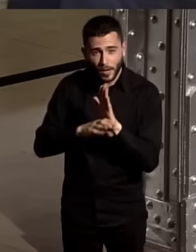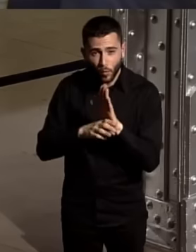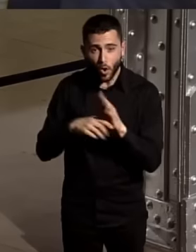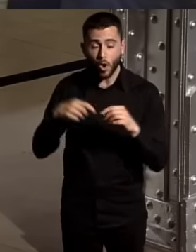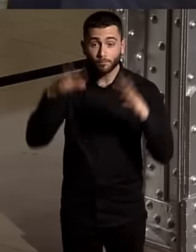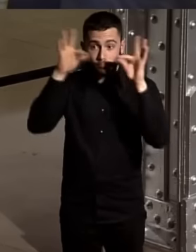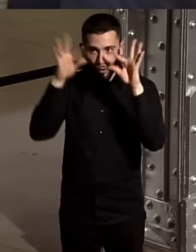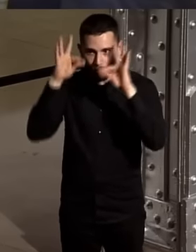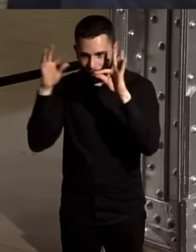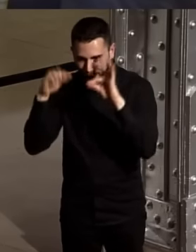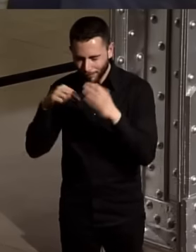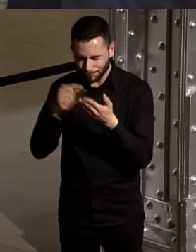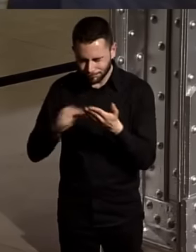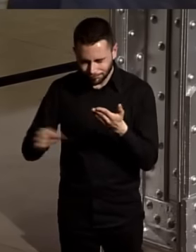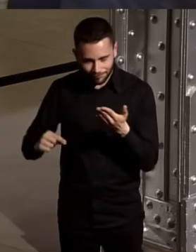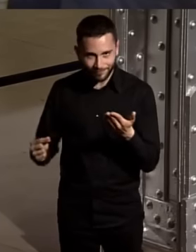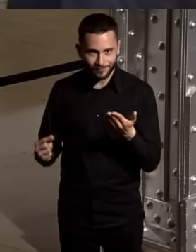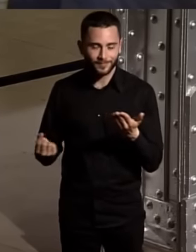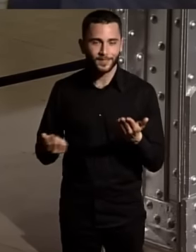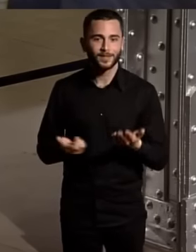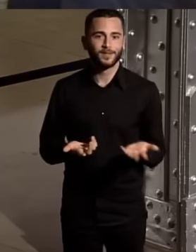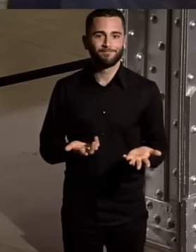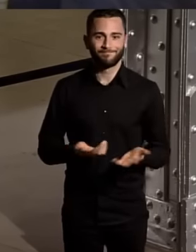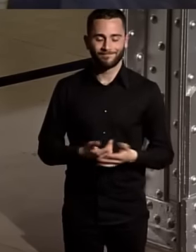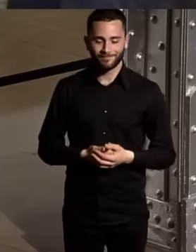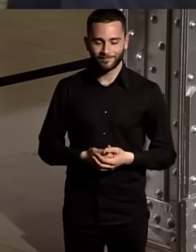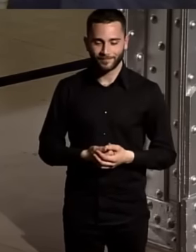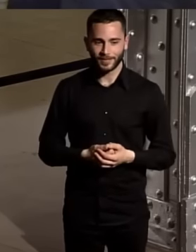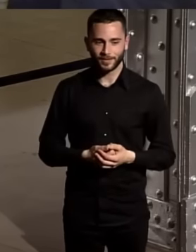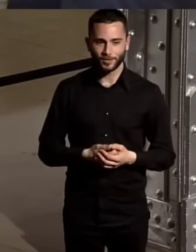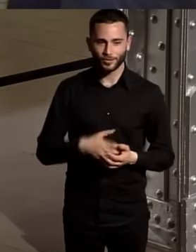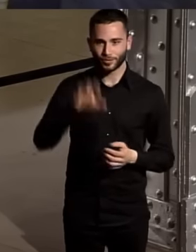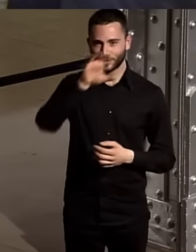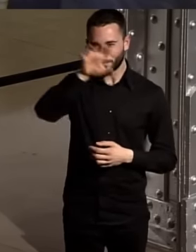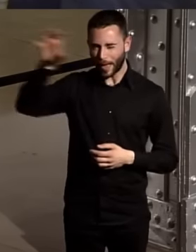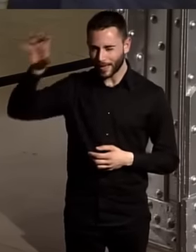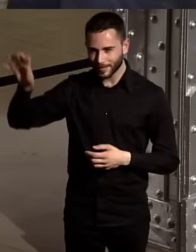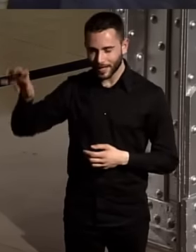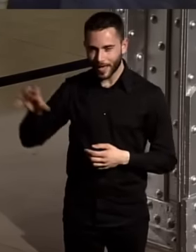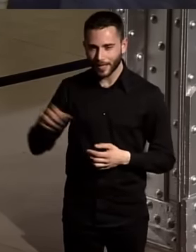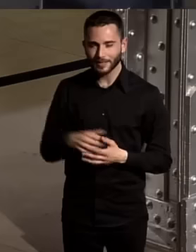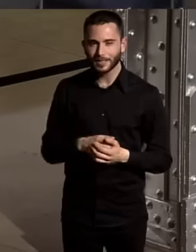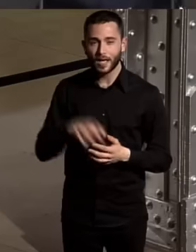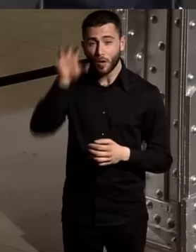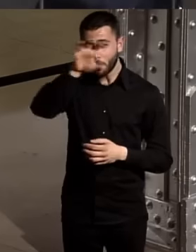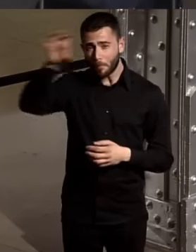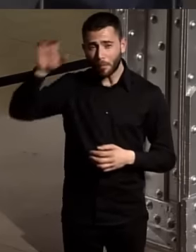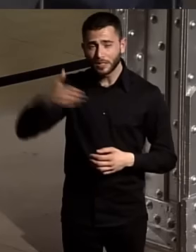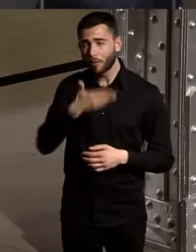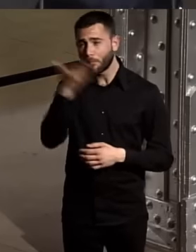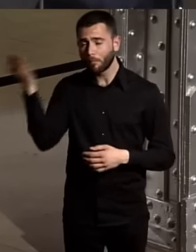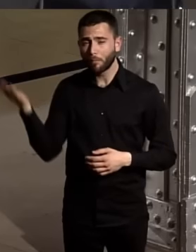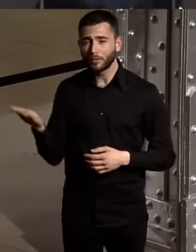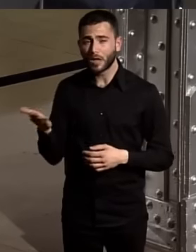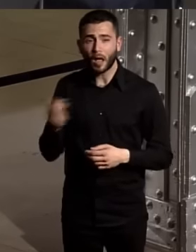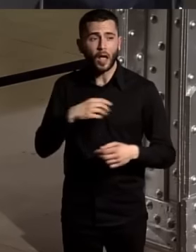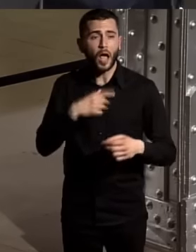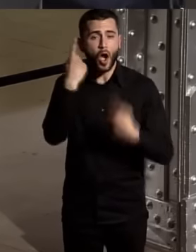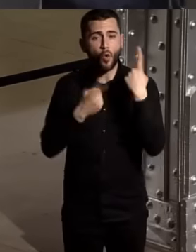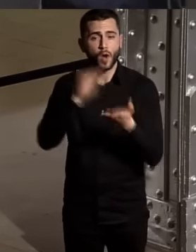ojos cerrados en los países anglosajones se hac la gente no pone su su nombre a veces o el